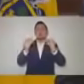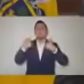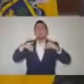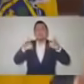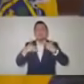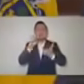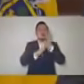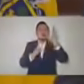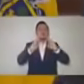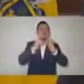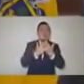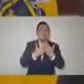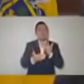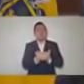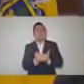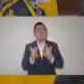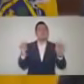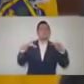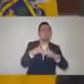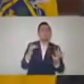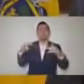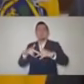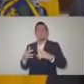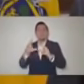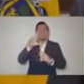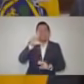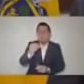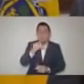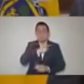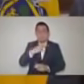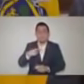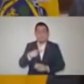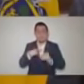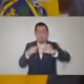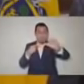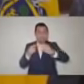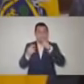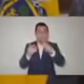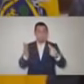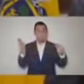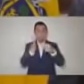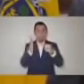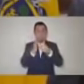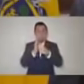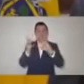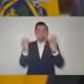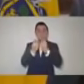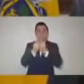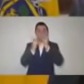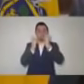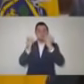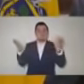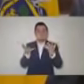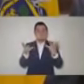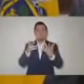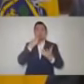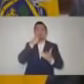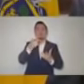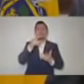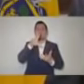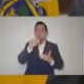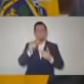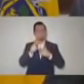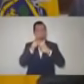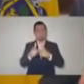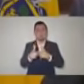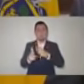pasearse y de reunirse por ocio o por diversión el día de hoy no vamos a activar este mecanismo porque alguno se cruzó el límite y dijimos desde el principio